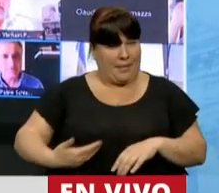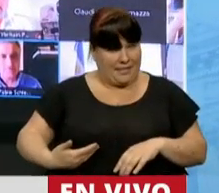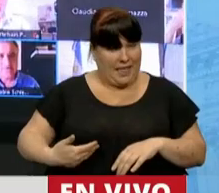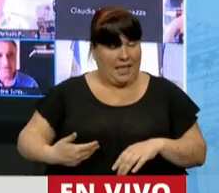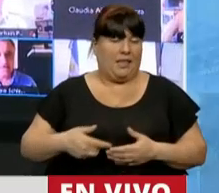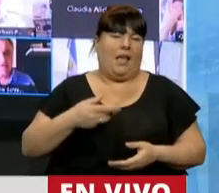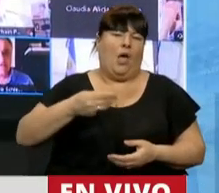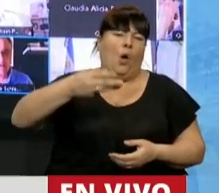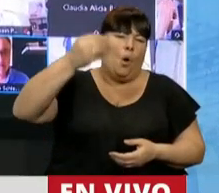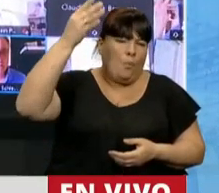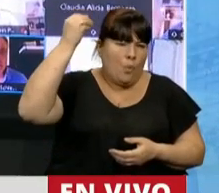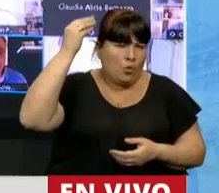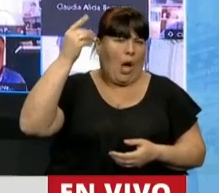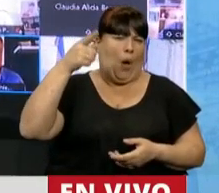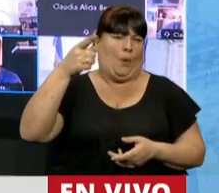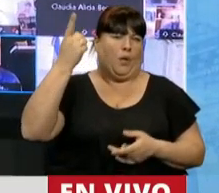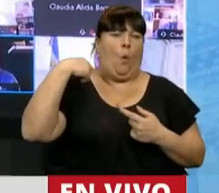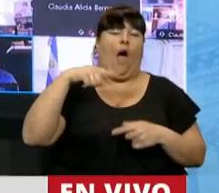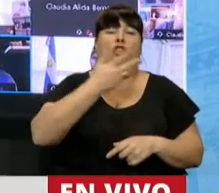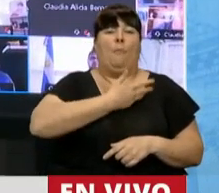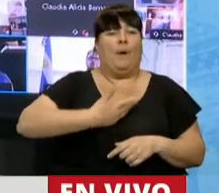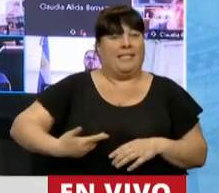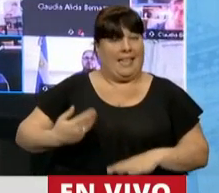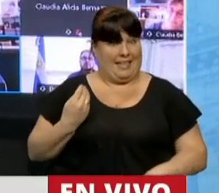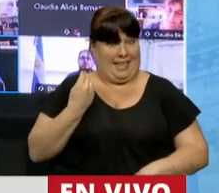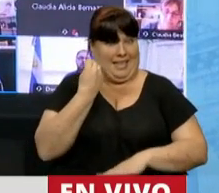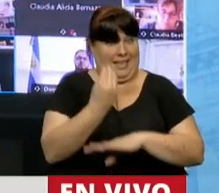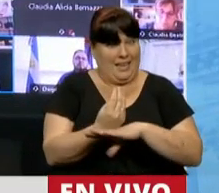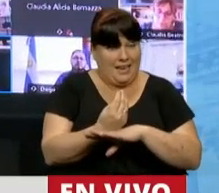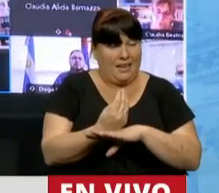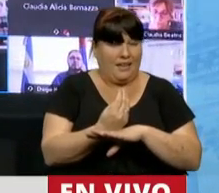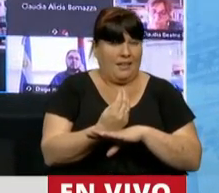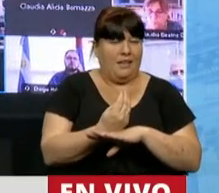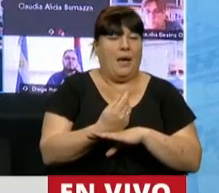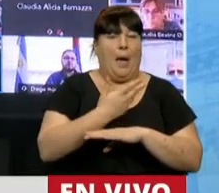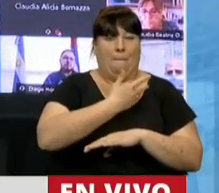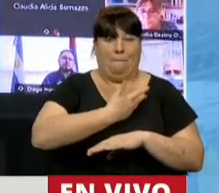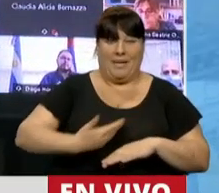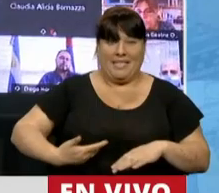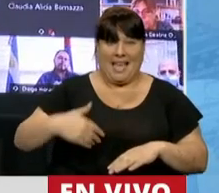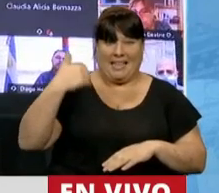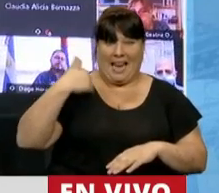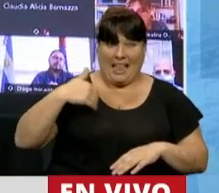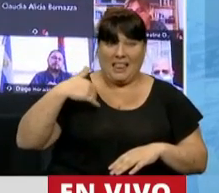quisiera mencionar dos o tres. La primera es la situación de los jubilados.